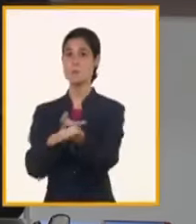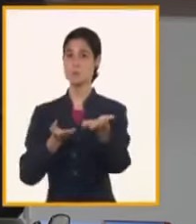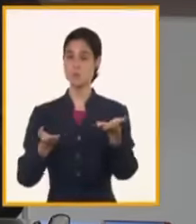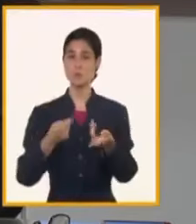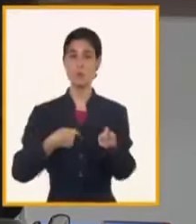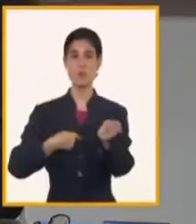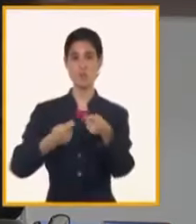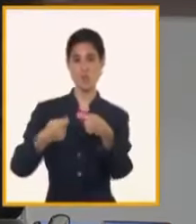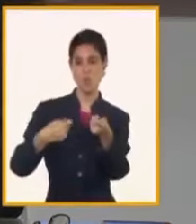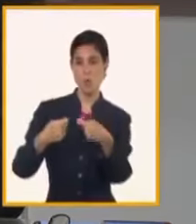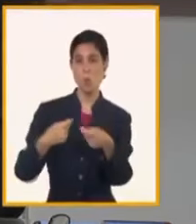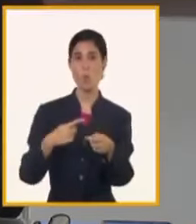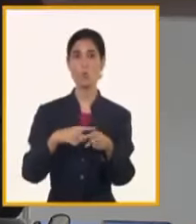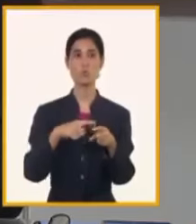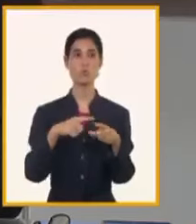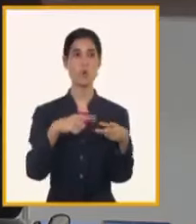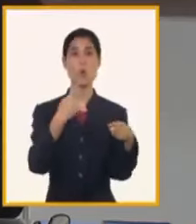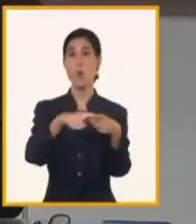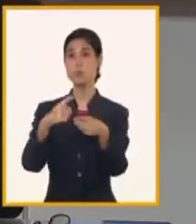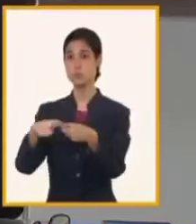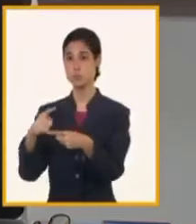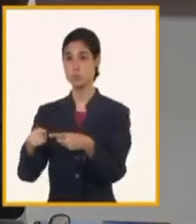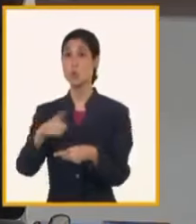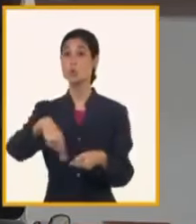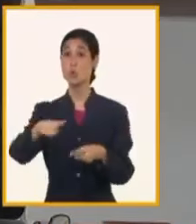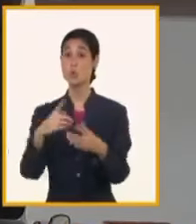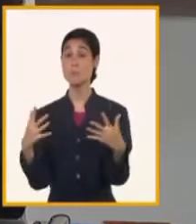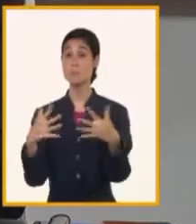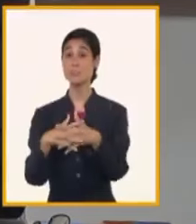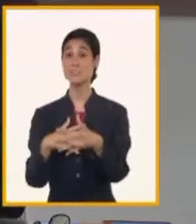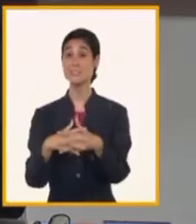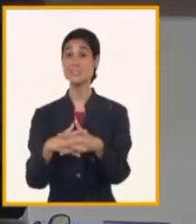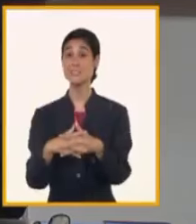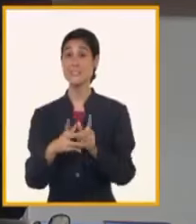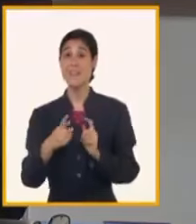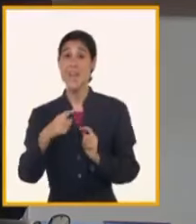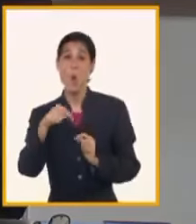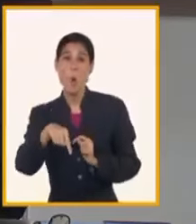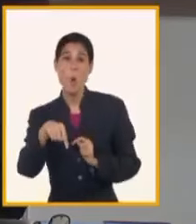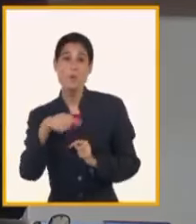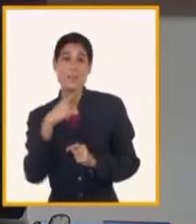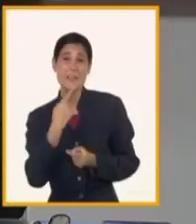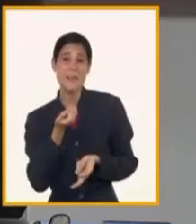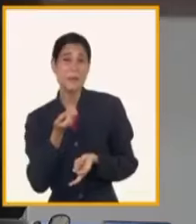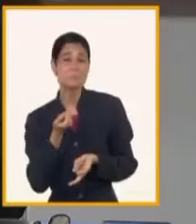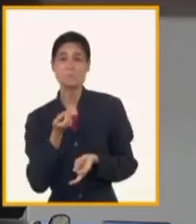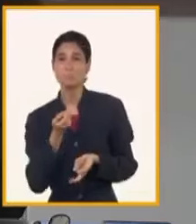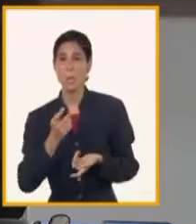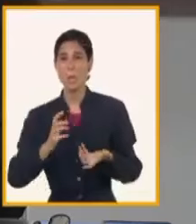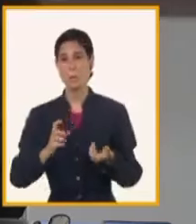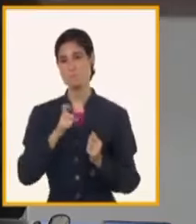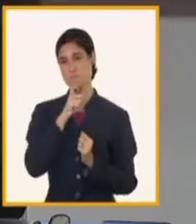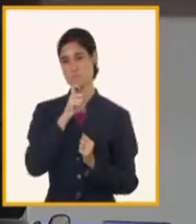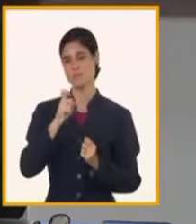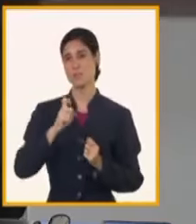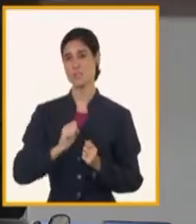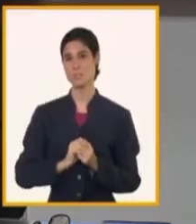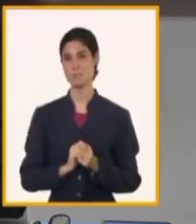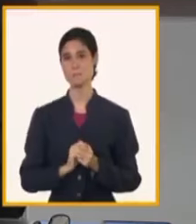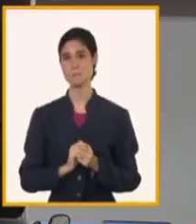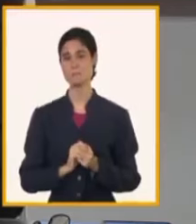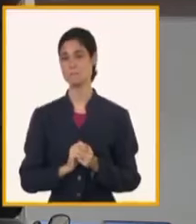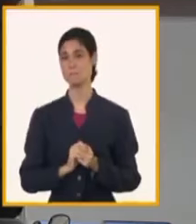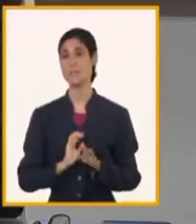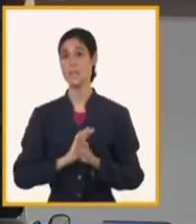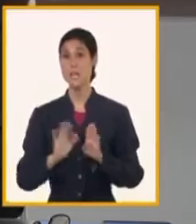largo plazo con financiamiento hoy nosotros no tenemos esa posibilidad y hoy esas 5 millones de toneladas de combustible estamos saliendo al